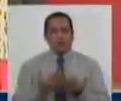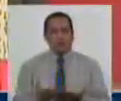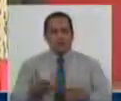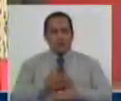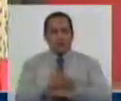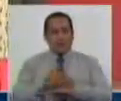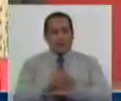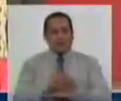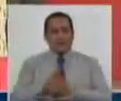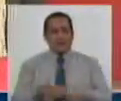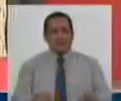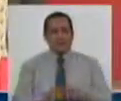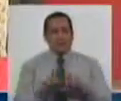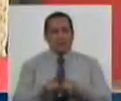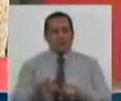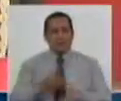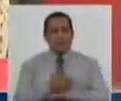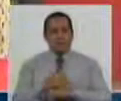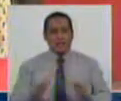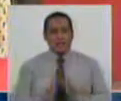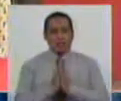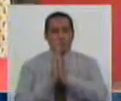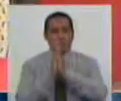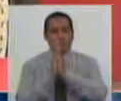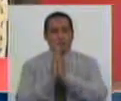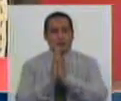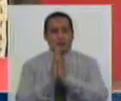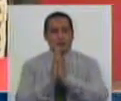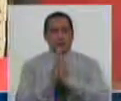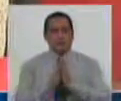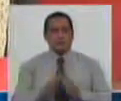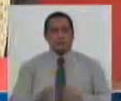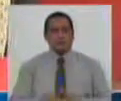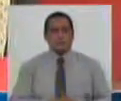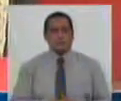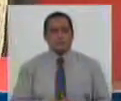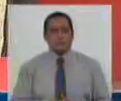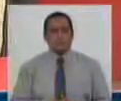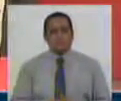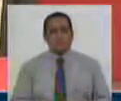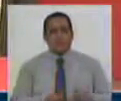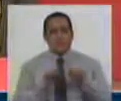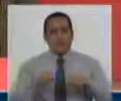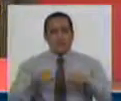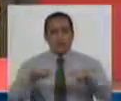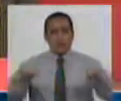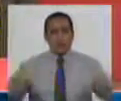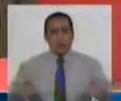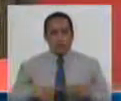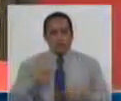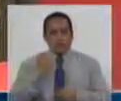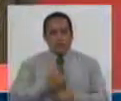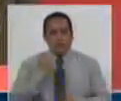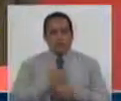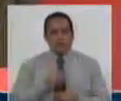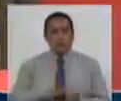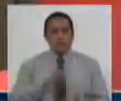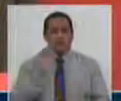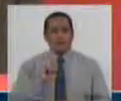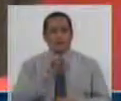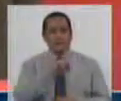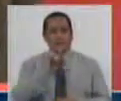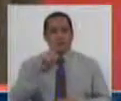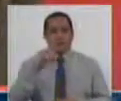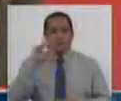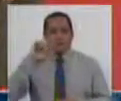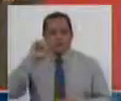madera, madera de Pucallpa, y que este es parte de un paquete de más de